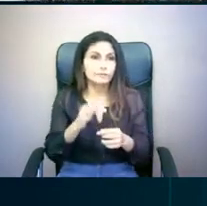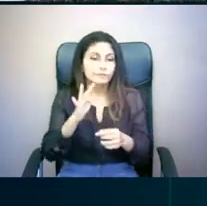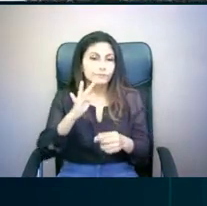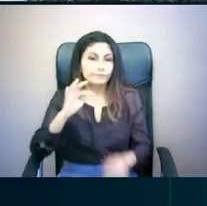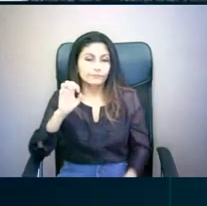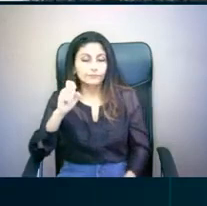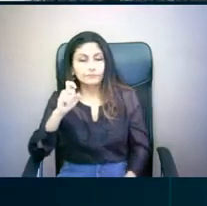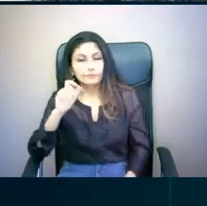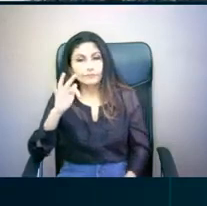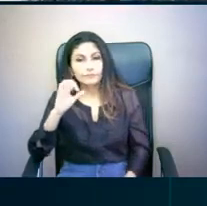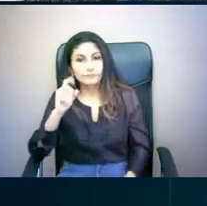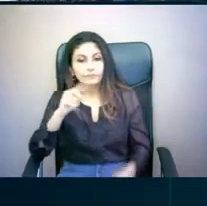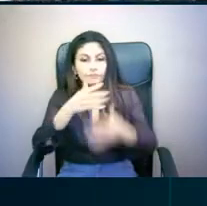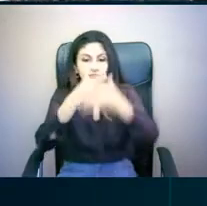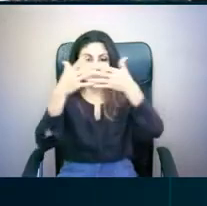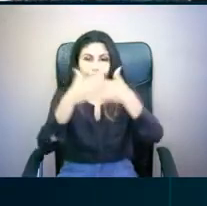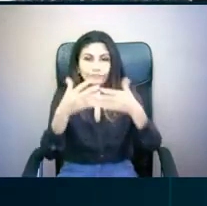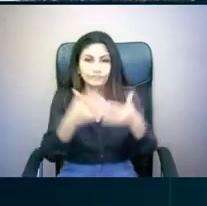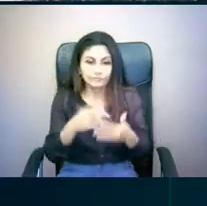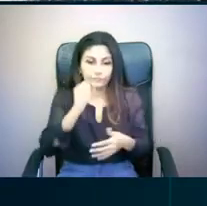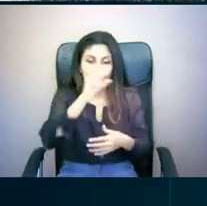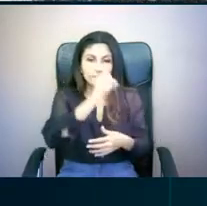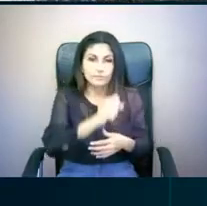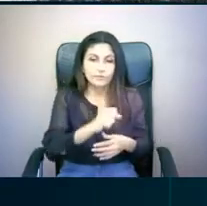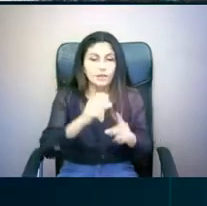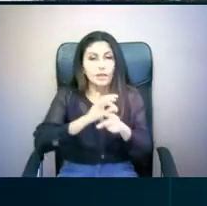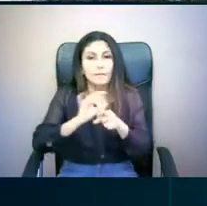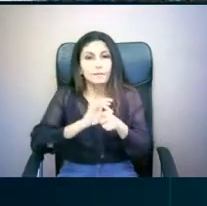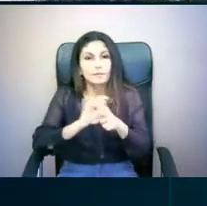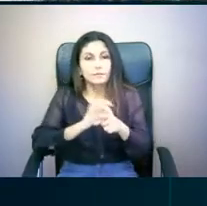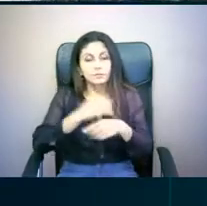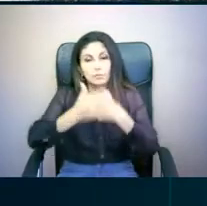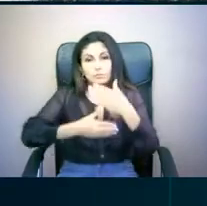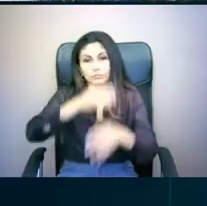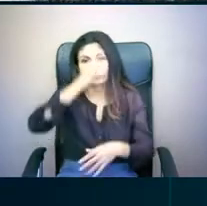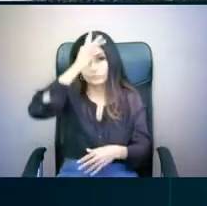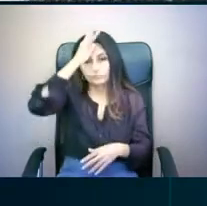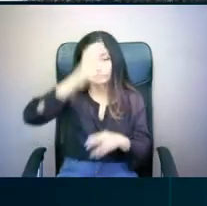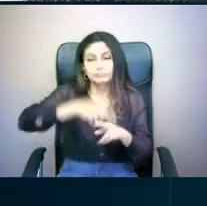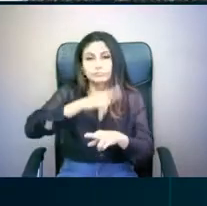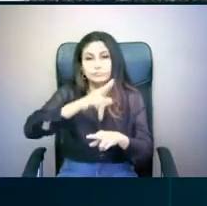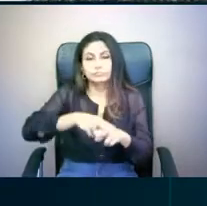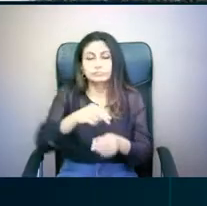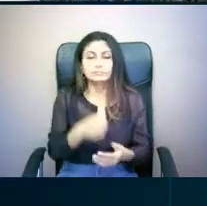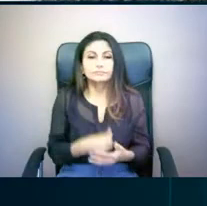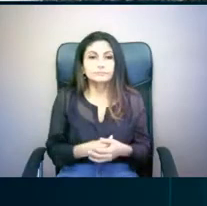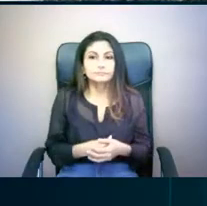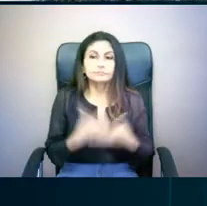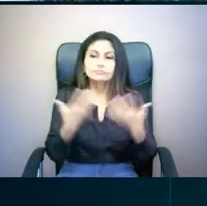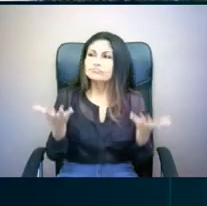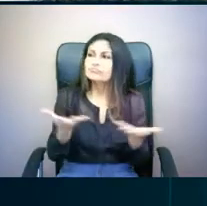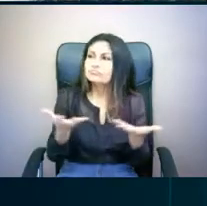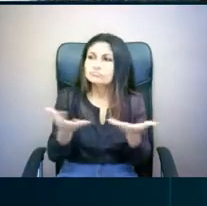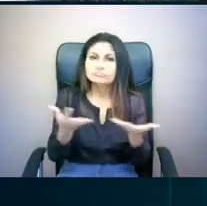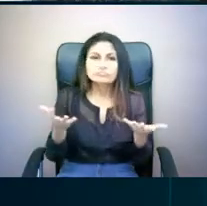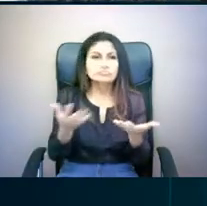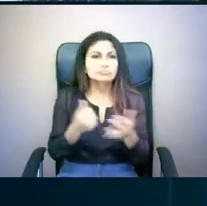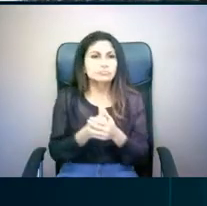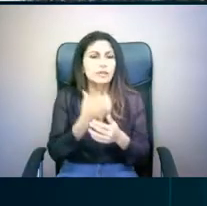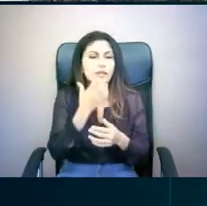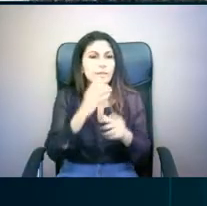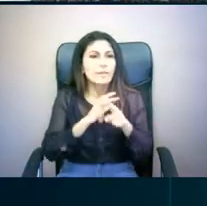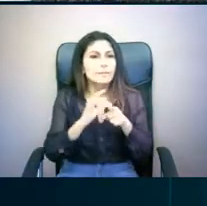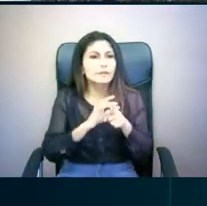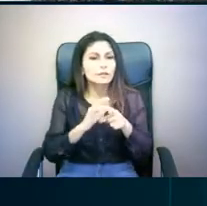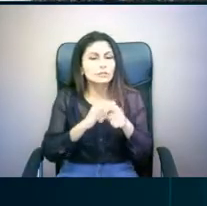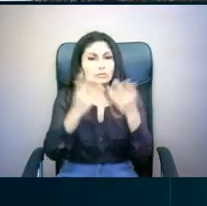grandes o las más importantes aplicaciones que tiene el lenguaje de procesamiento natural. Y ahora entonces, bien, ustedes dirán, ¿y dónde van a marcar esta aplicación